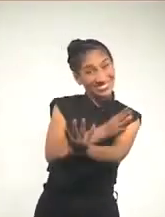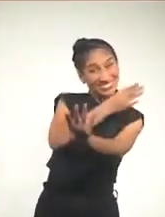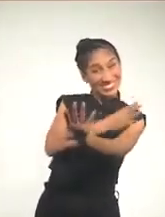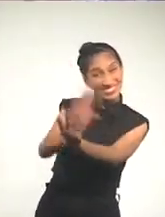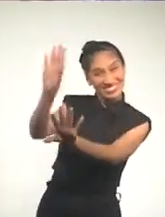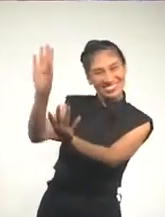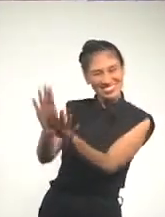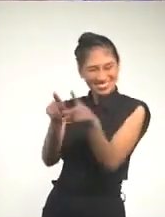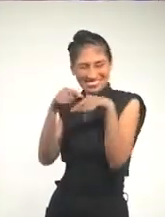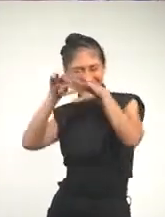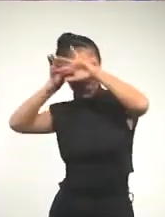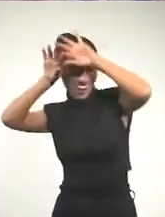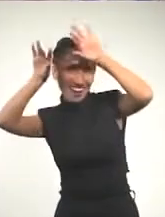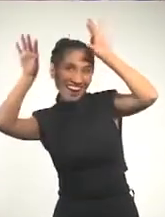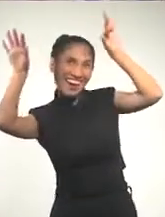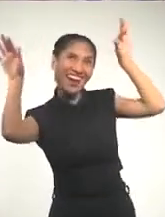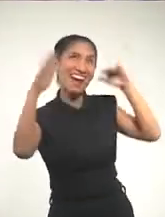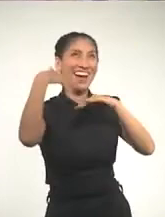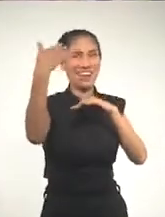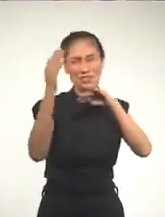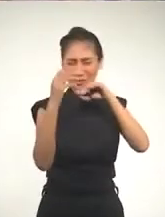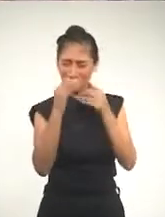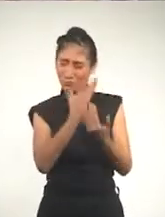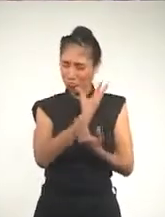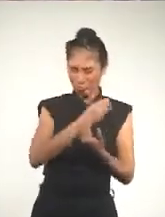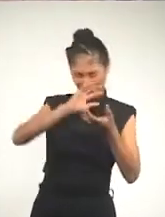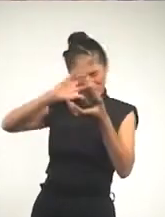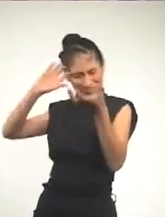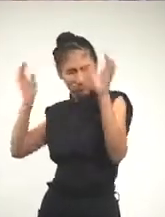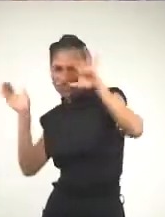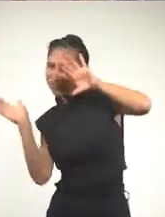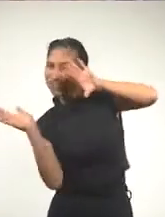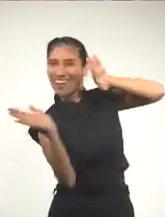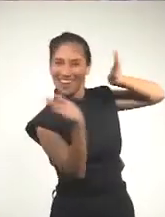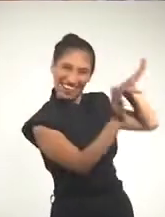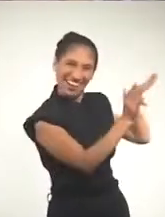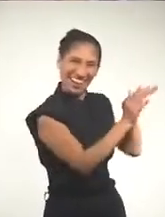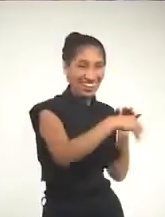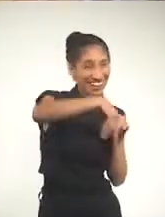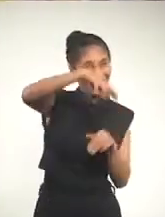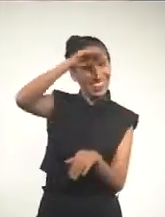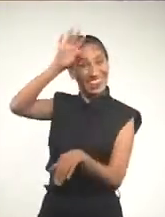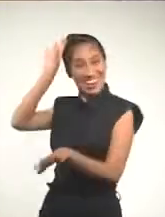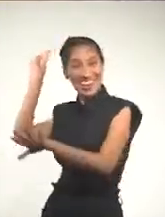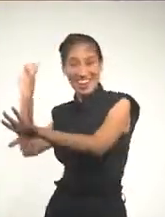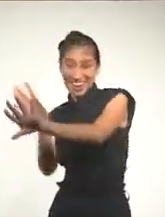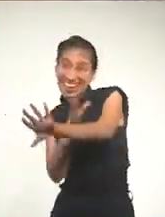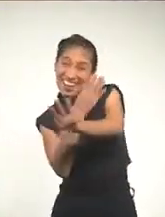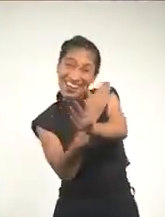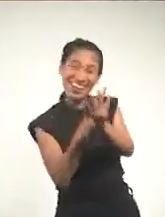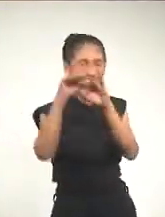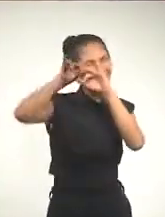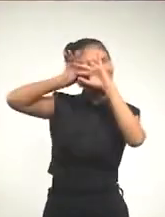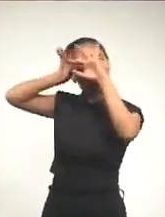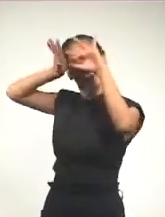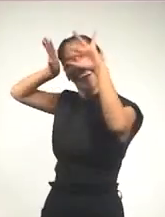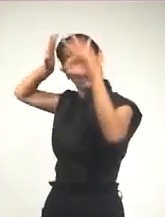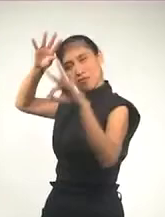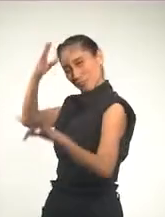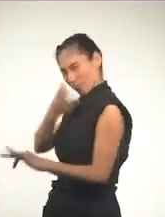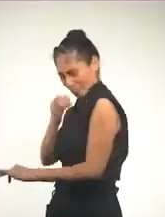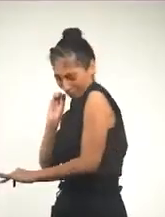Voy cantando, voy soñando, ya pasará mi mundo, respirando. Voy cantando,